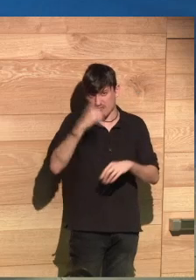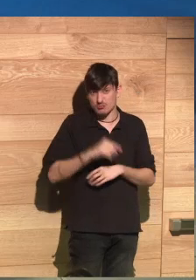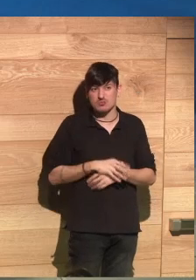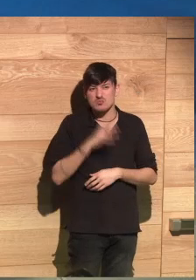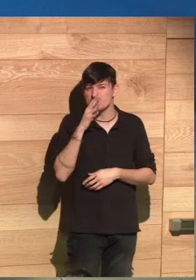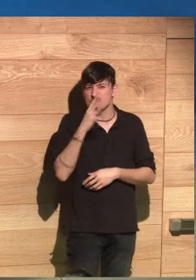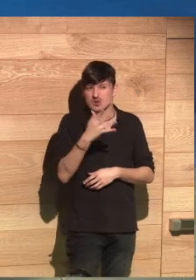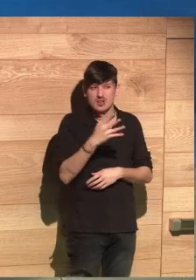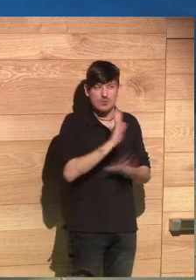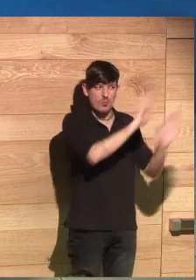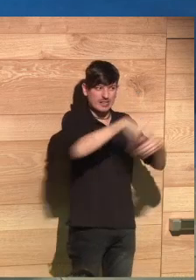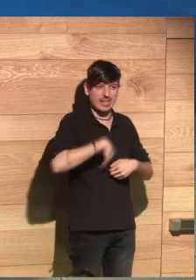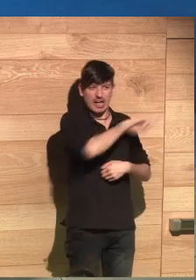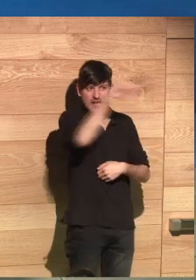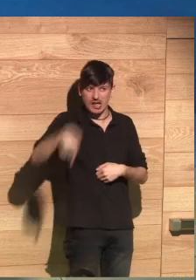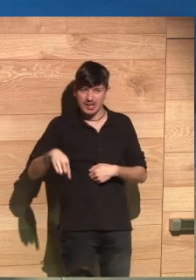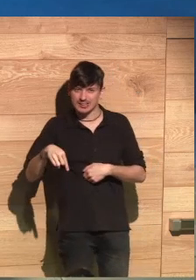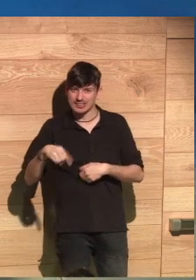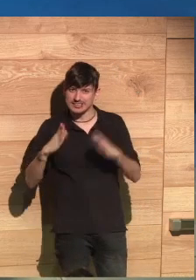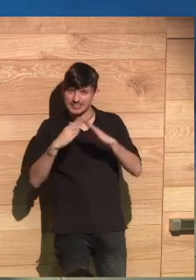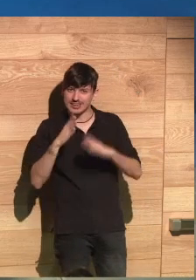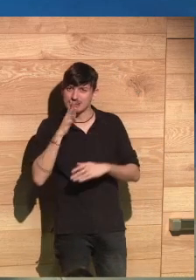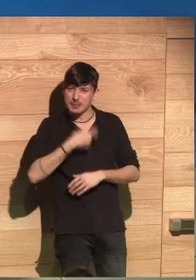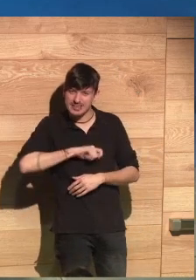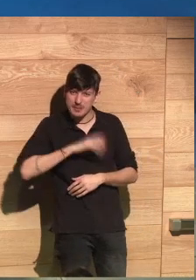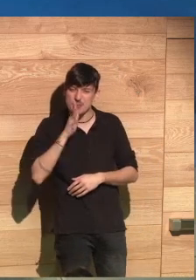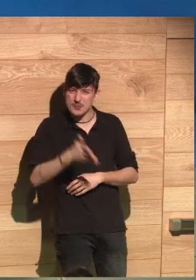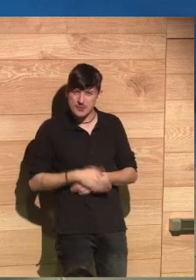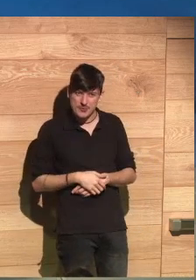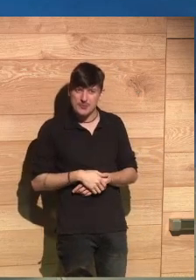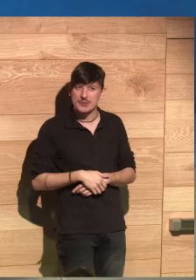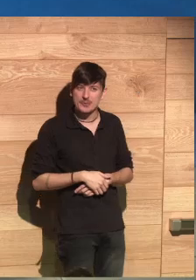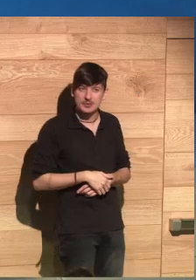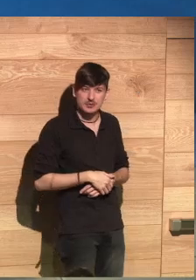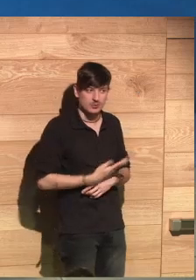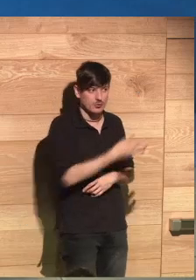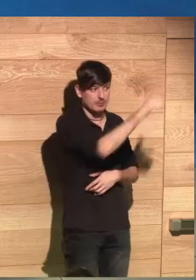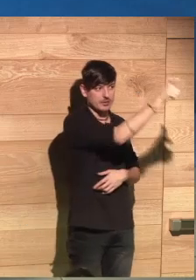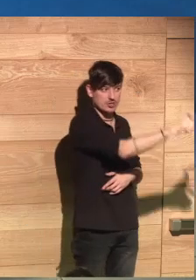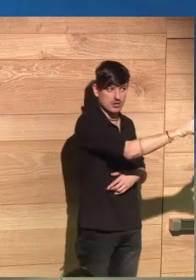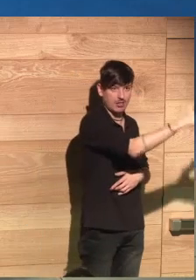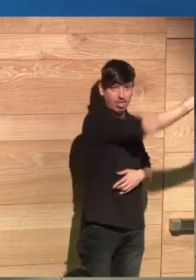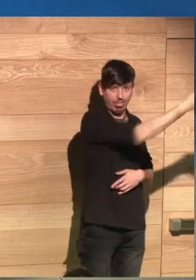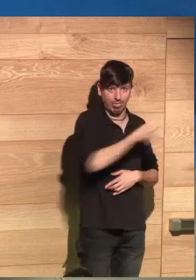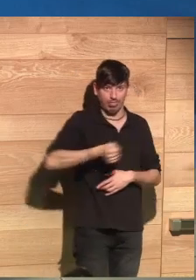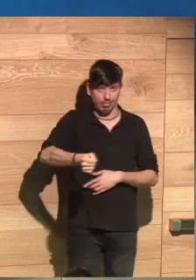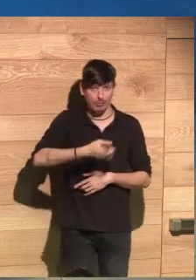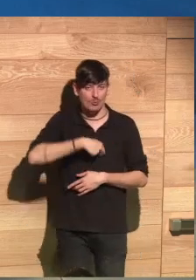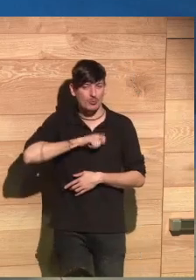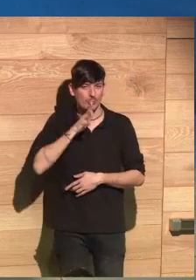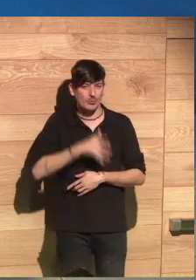¿Por qué esa vuelta al final a casa? ¿Por qué esa vuelta al final a casa, incluso sacando a uno de tus personajes norteamericanos